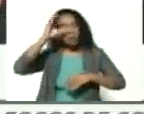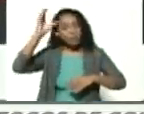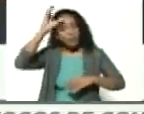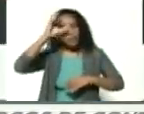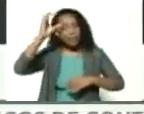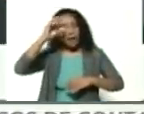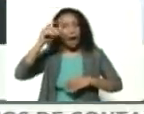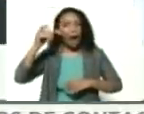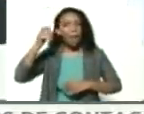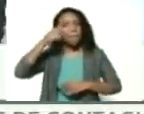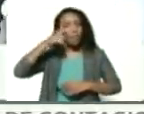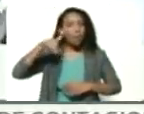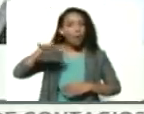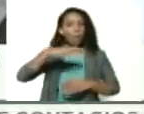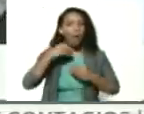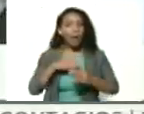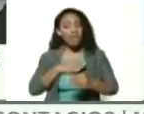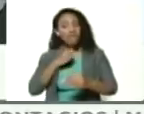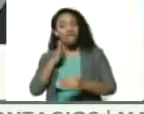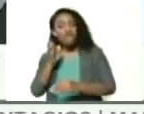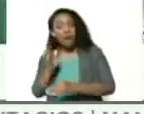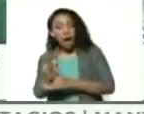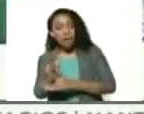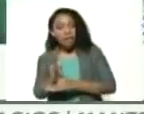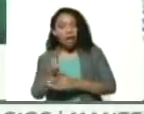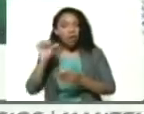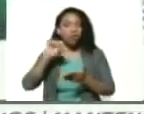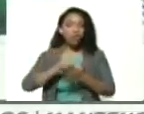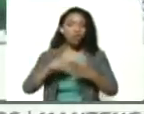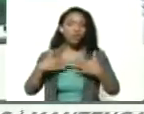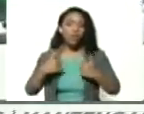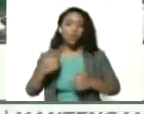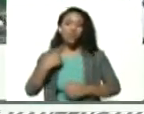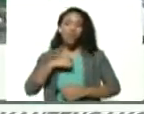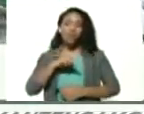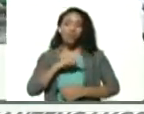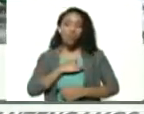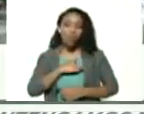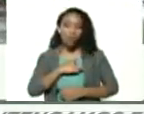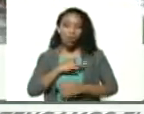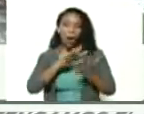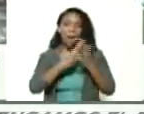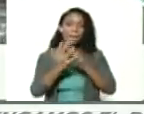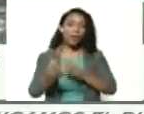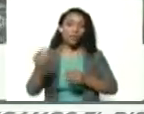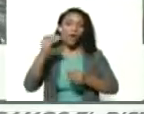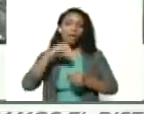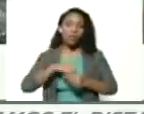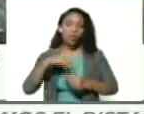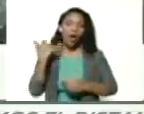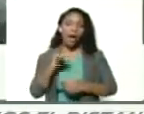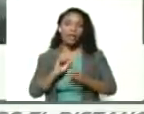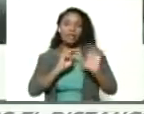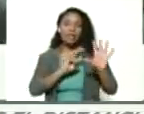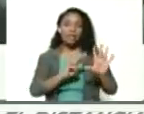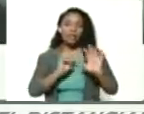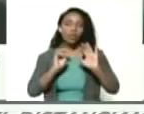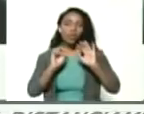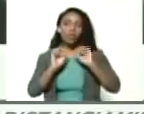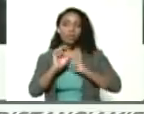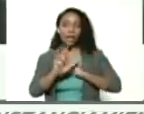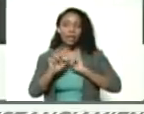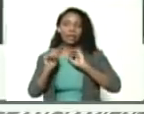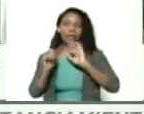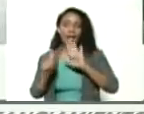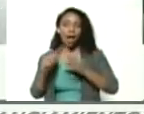nuestra población para que acuda a los centros de salud. Nosotros en Barrio Adentro tenemos 736